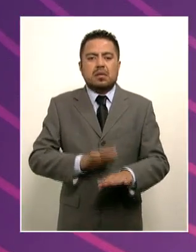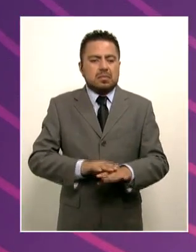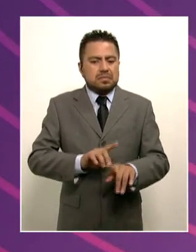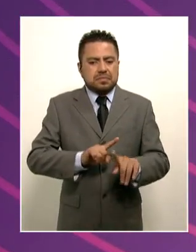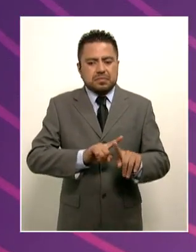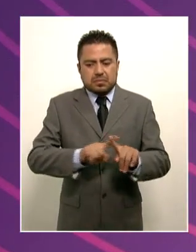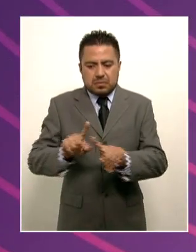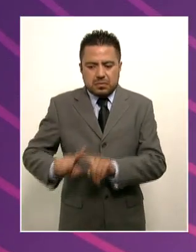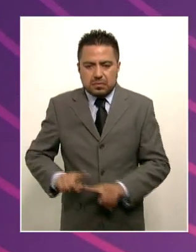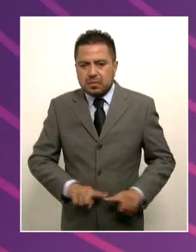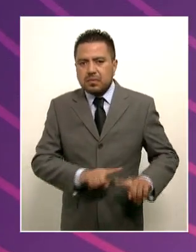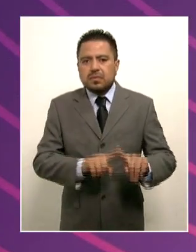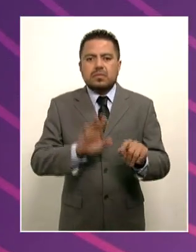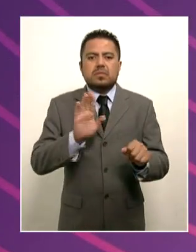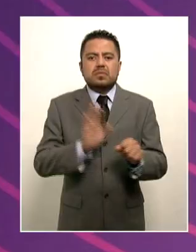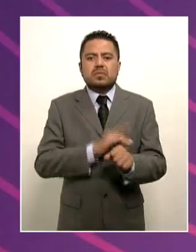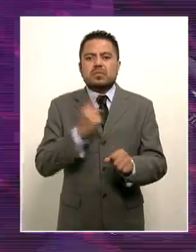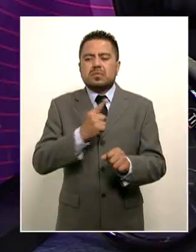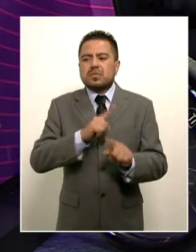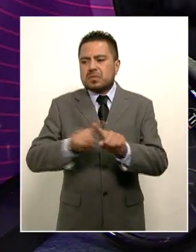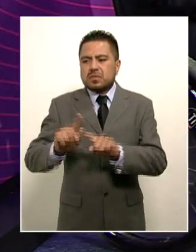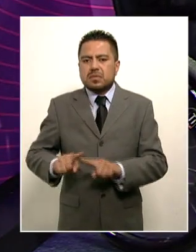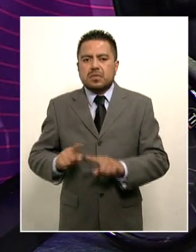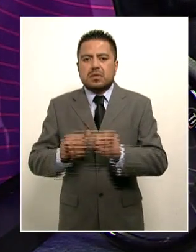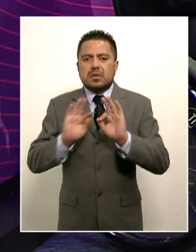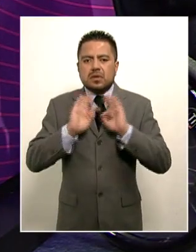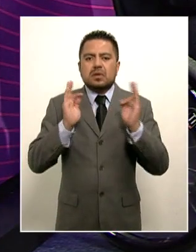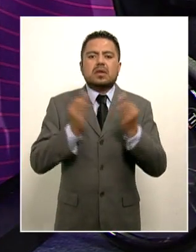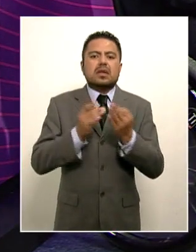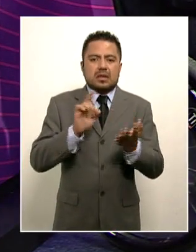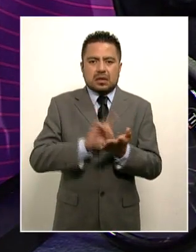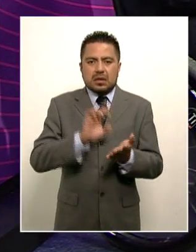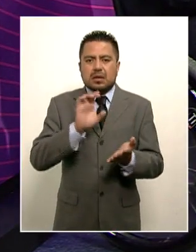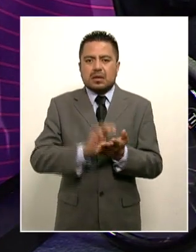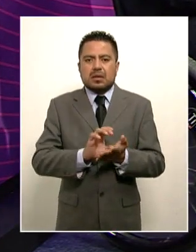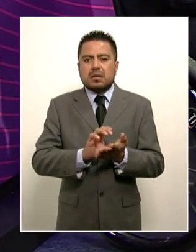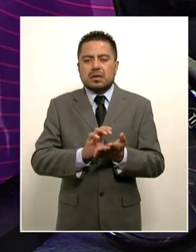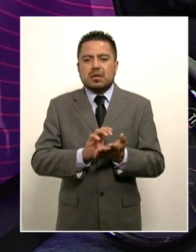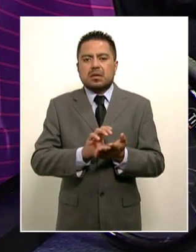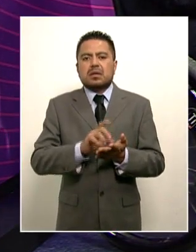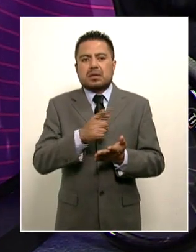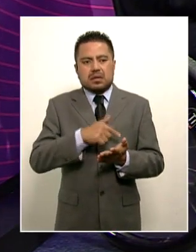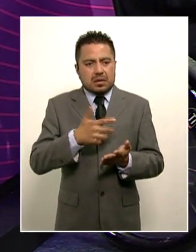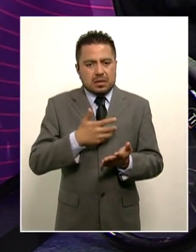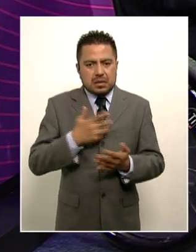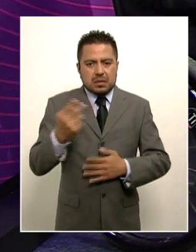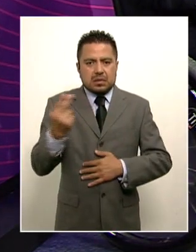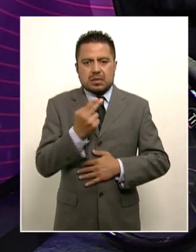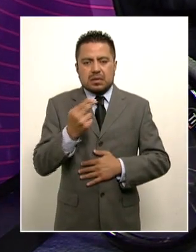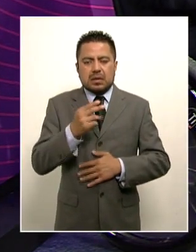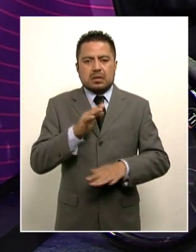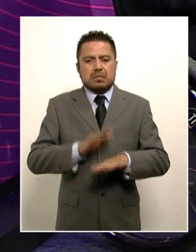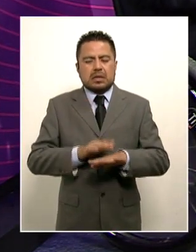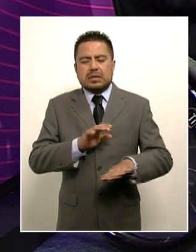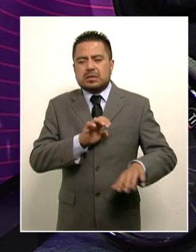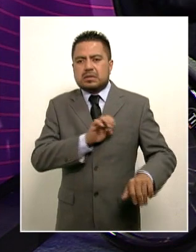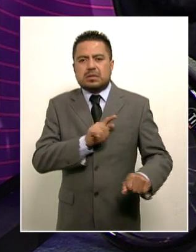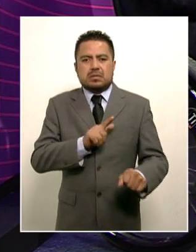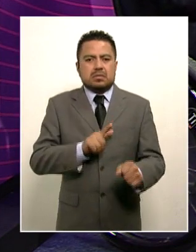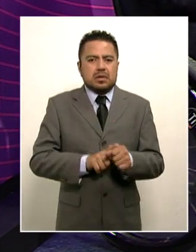diverso, porque los diferentes tipos de discapacidad van teniendo necesidades muy